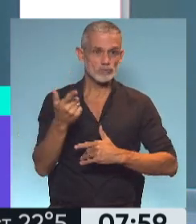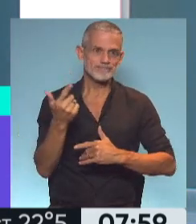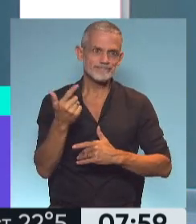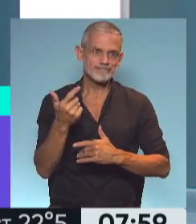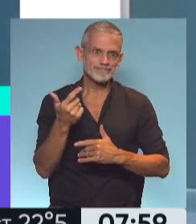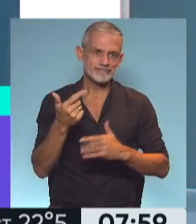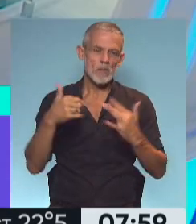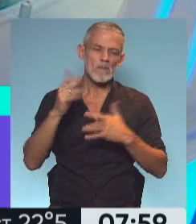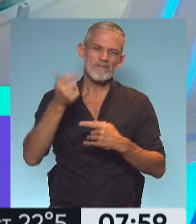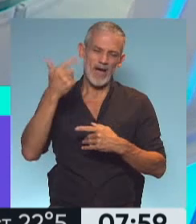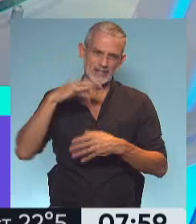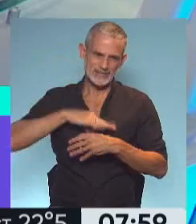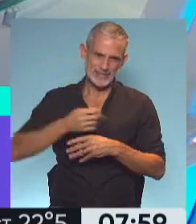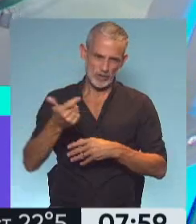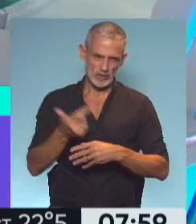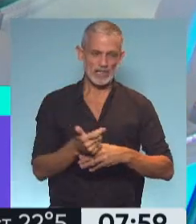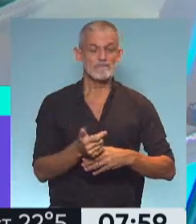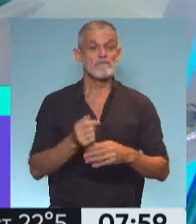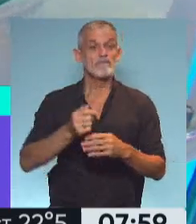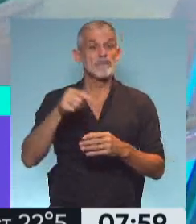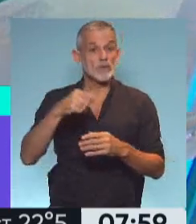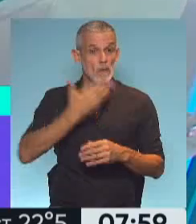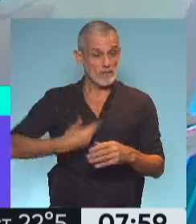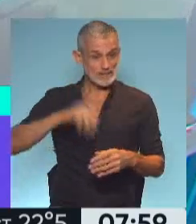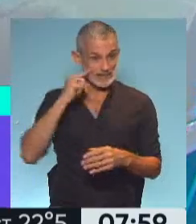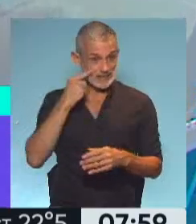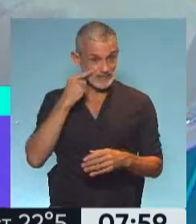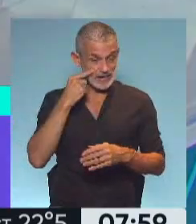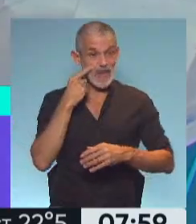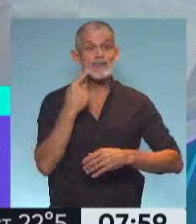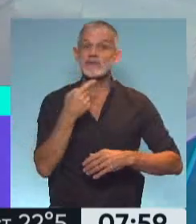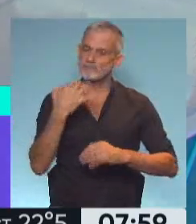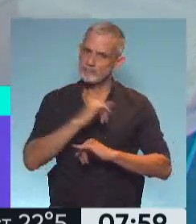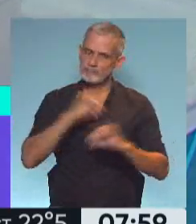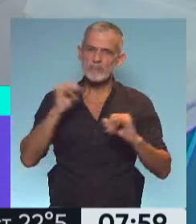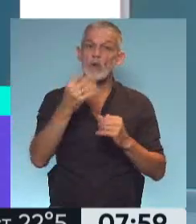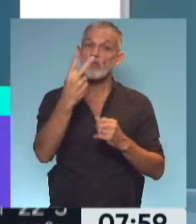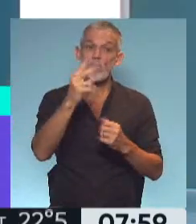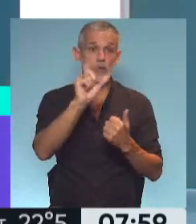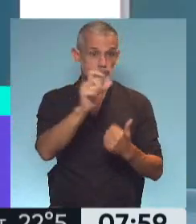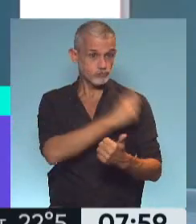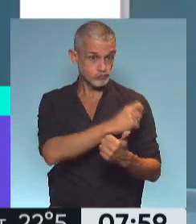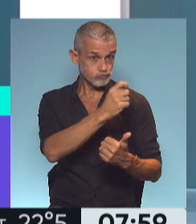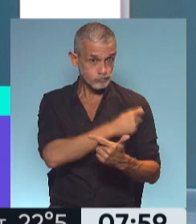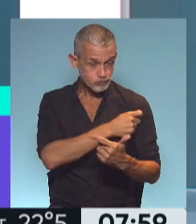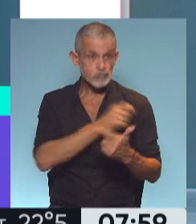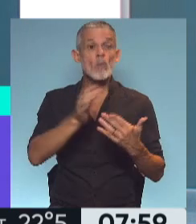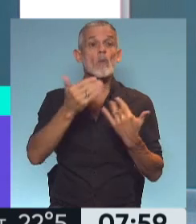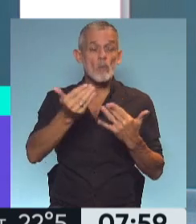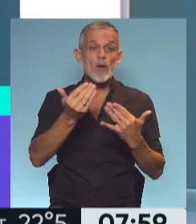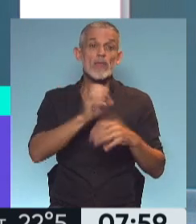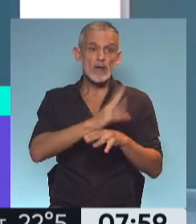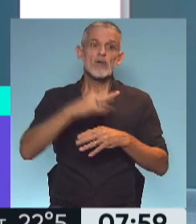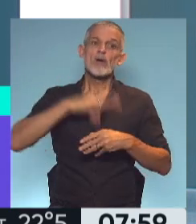población más vulnerable. Lo del presidente es muy importante ratificar que tener las 2 dosis y poder volver a